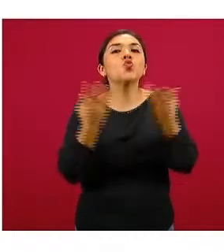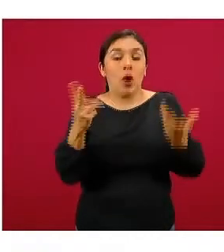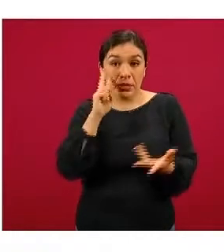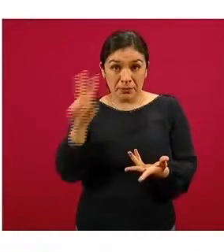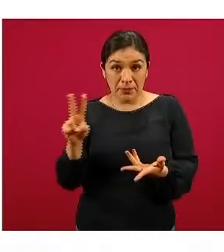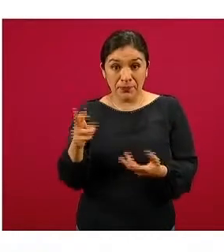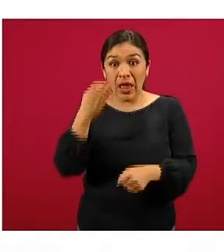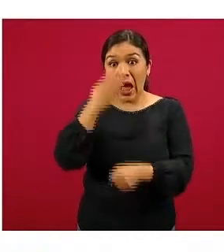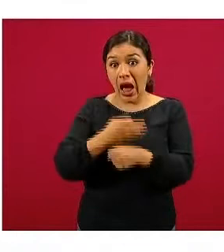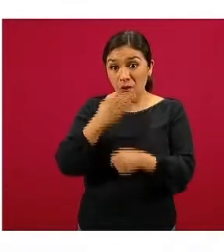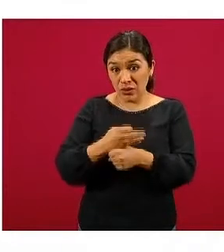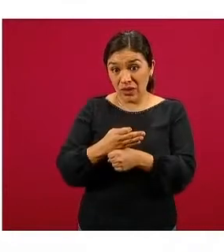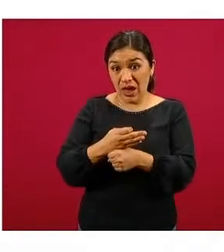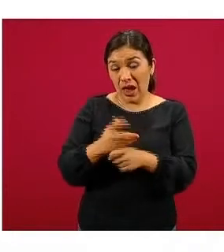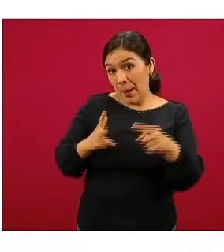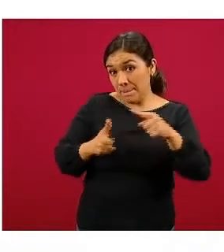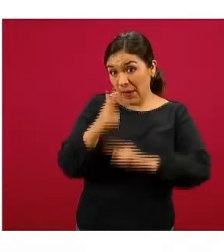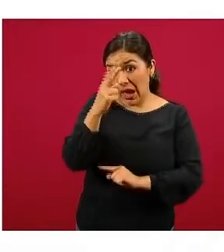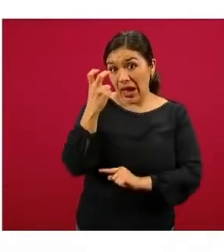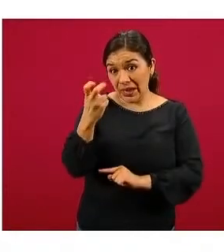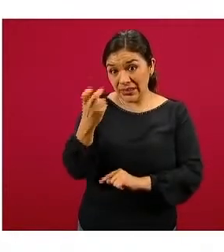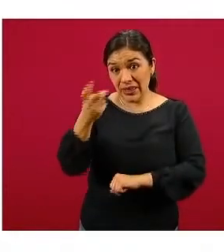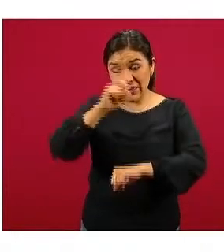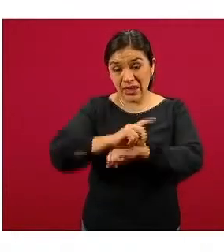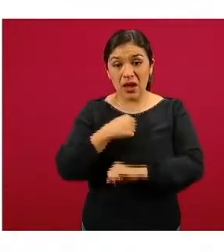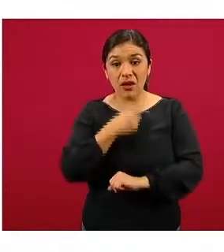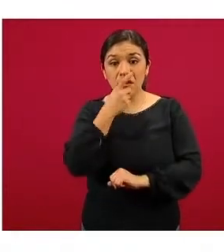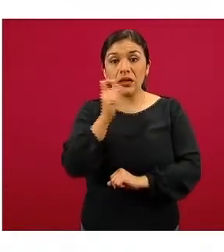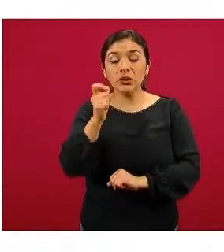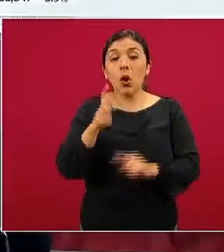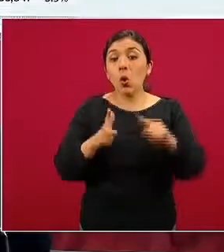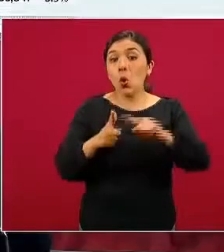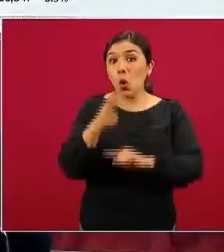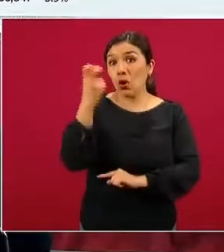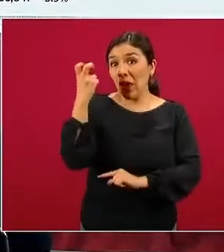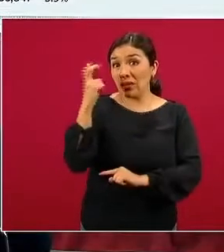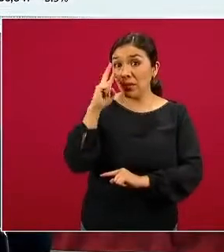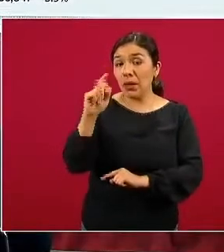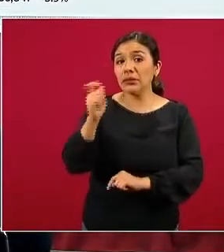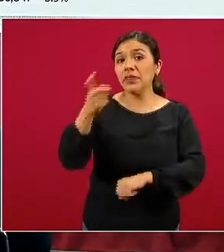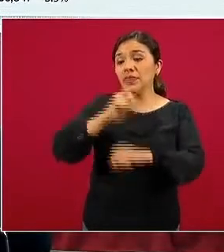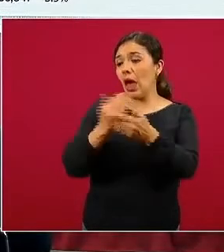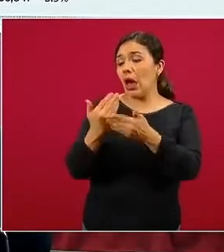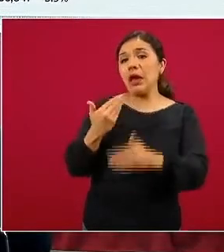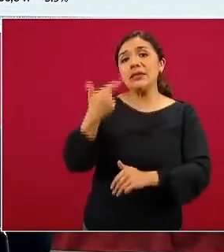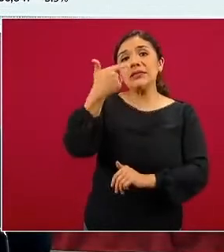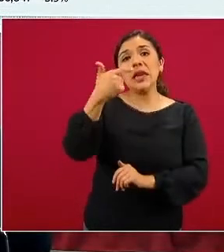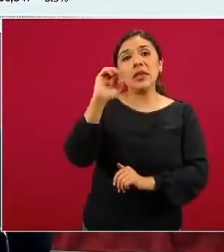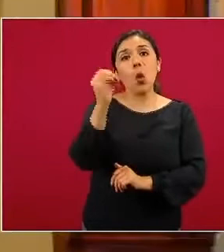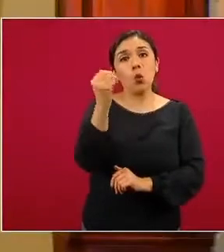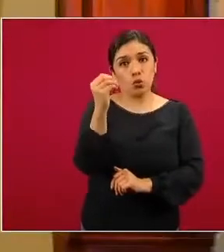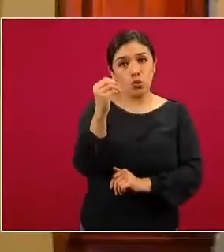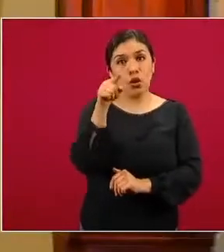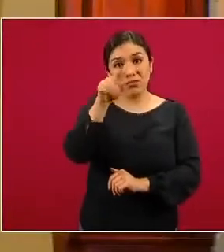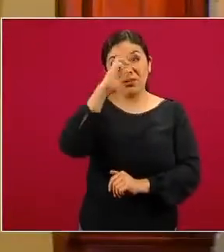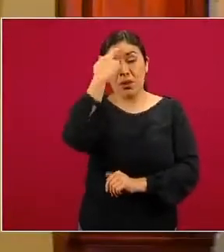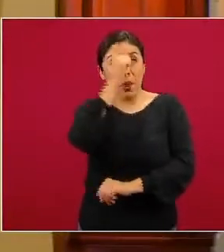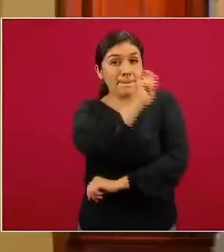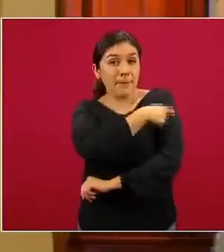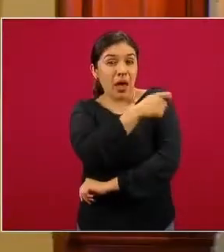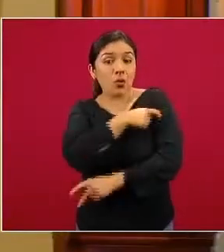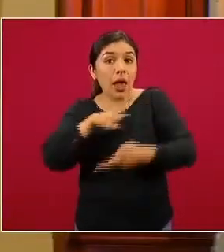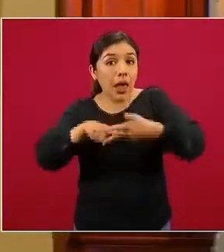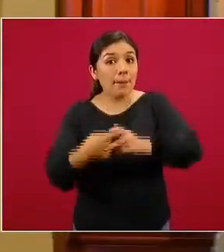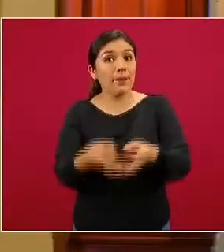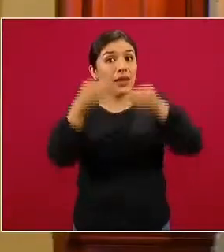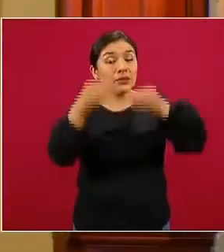meta hasta el corte. Y es importante comentar que el corte de esta información es del 7 de octubre. Recordemos que la vacunación inició de